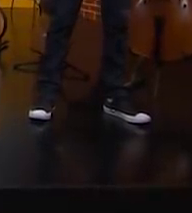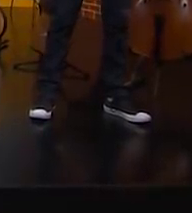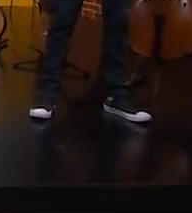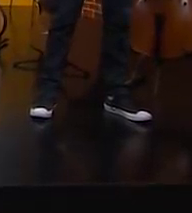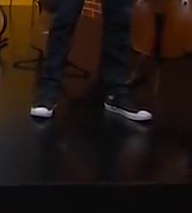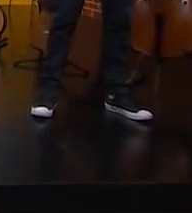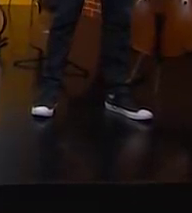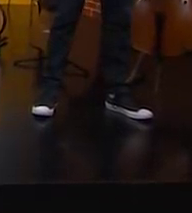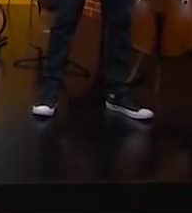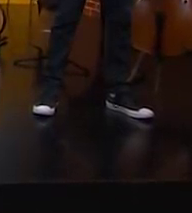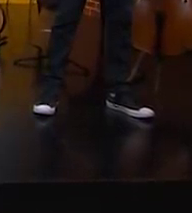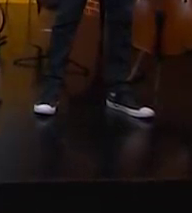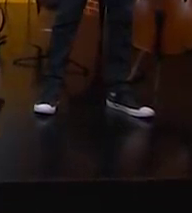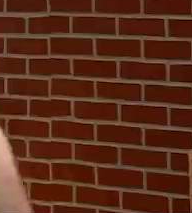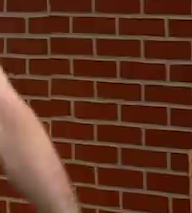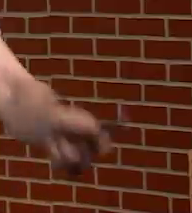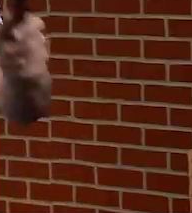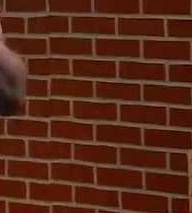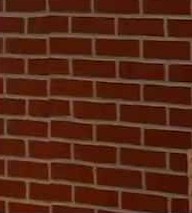ta.